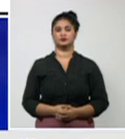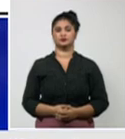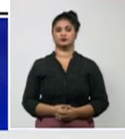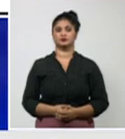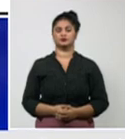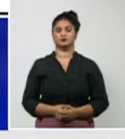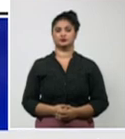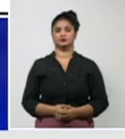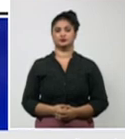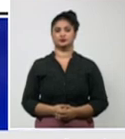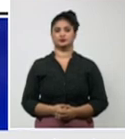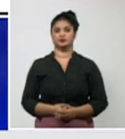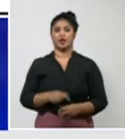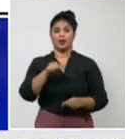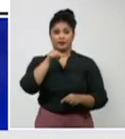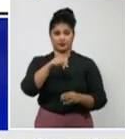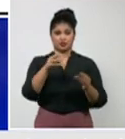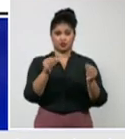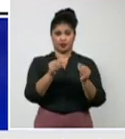801 casos autóctonos,